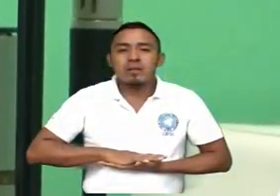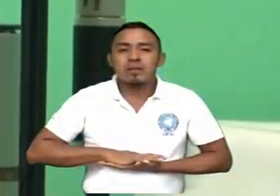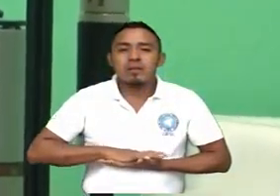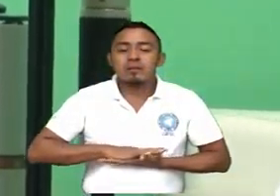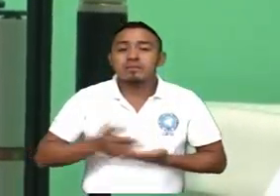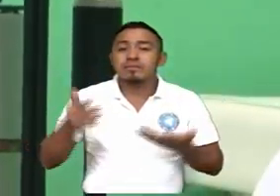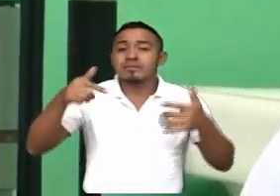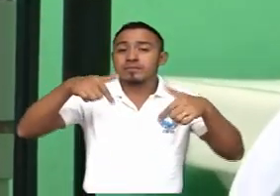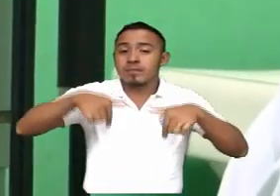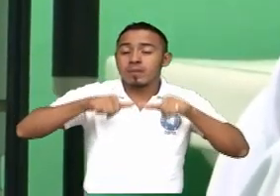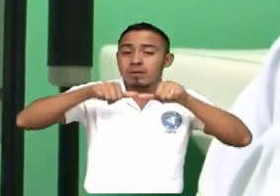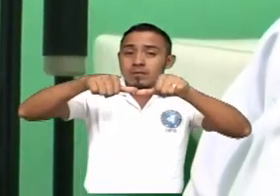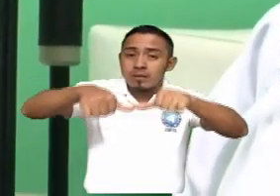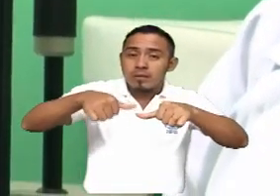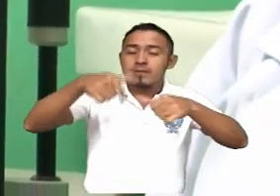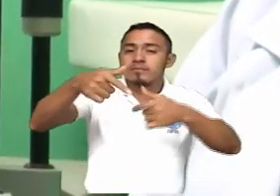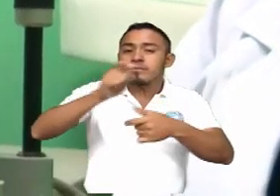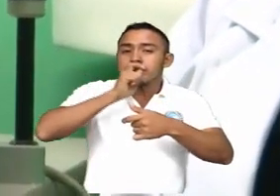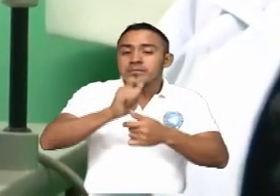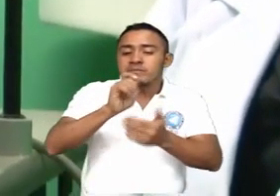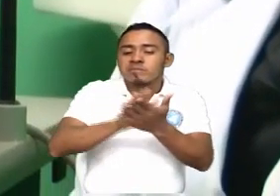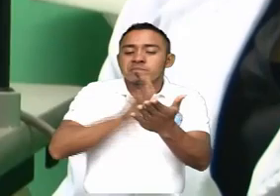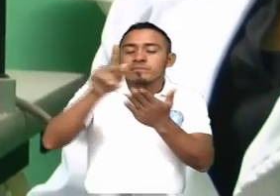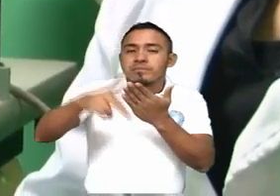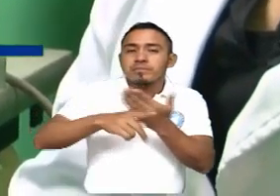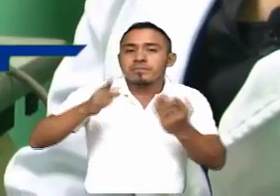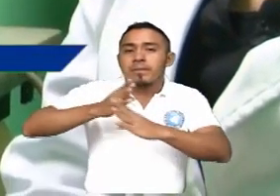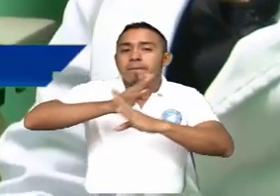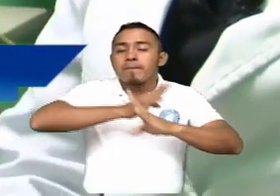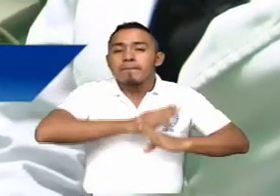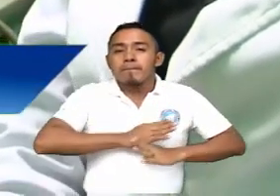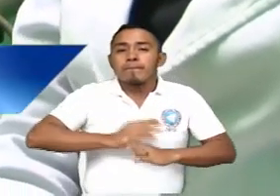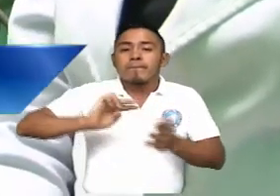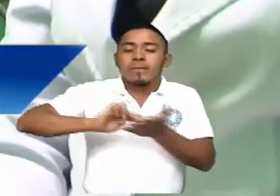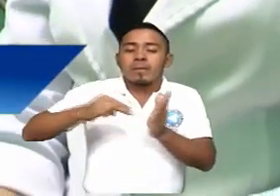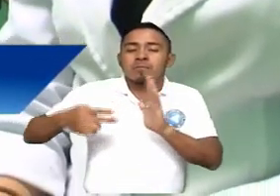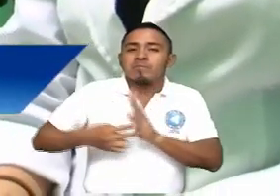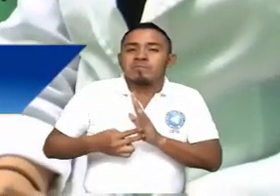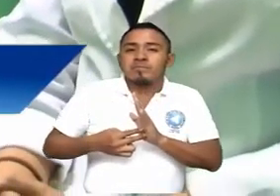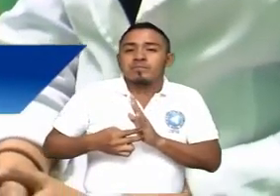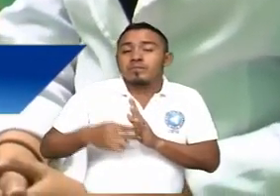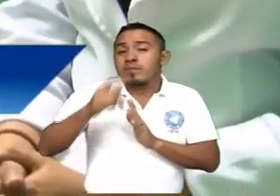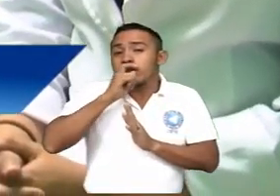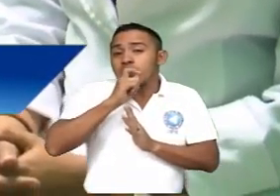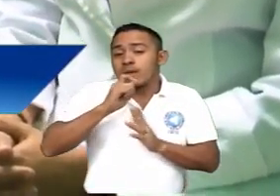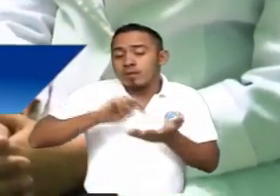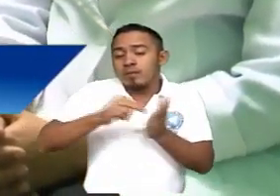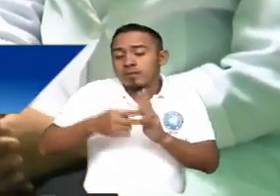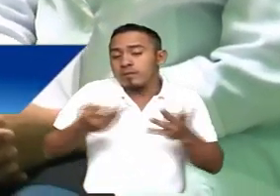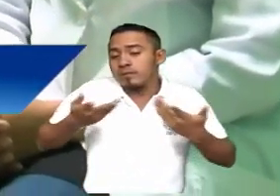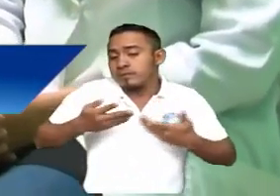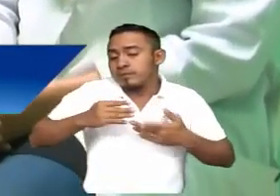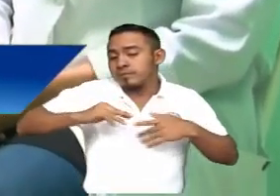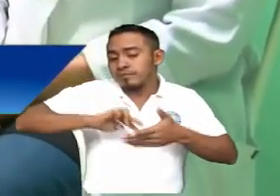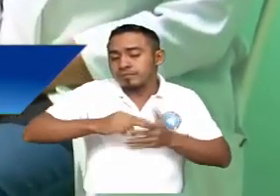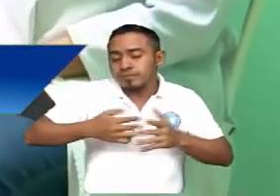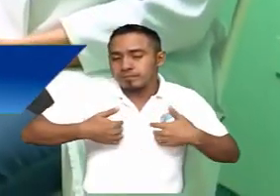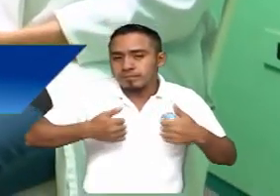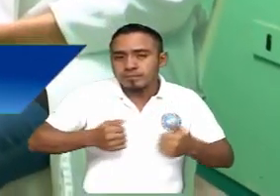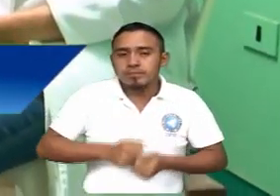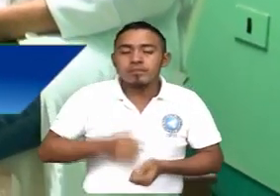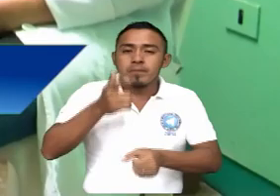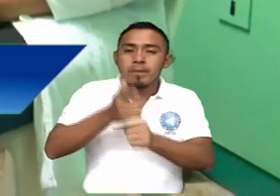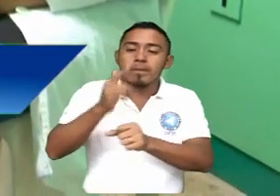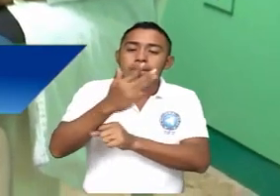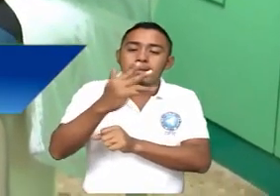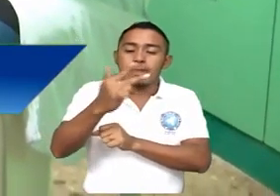Estamos de regreso, amigos televidentes, en su gustado programa Prevenir y Salud a través de la frecuencia del canal 98, el canal parlamentario, el